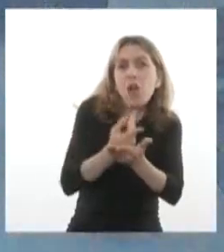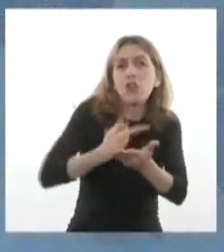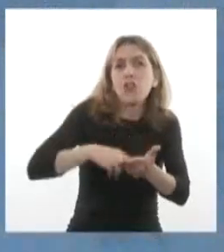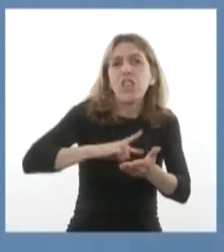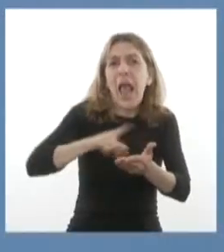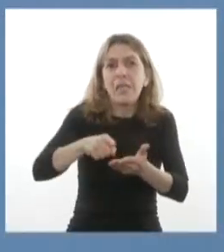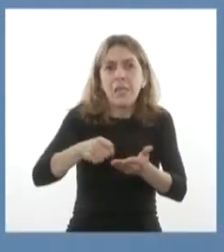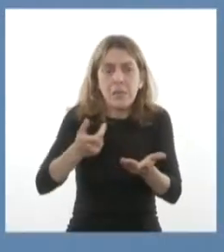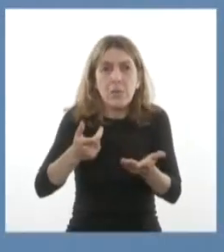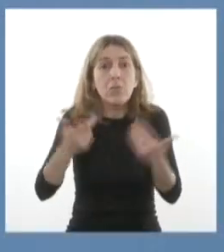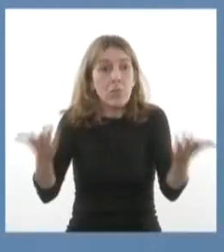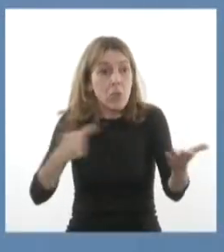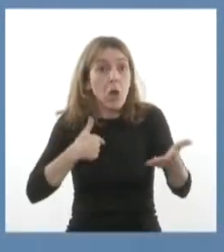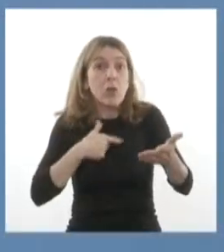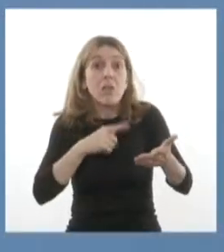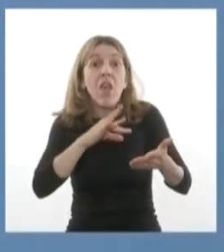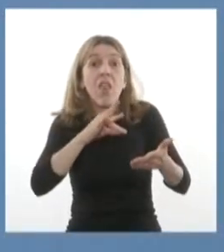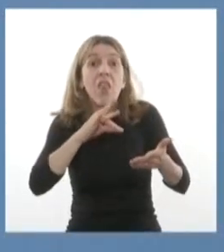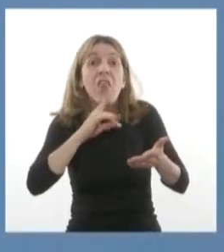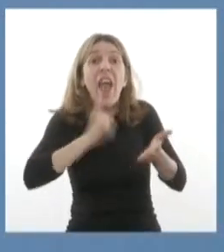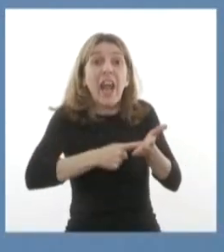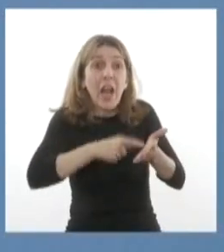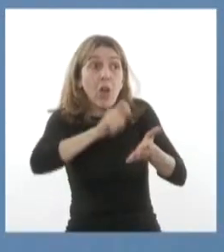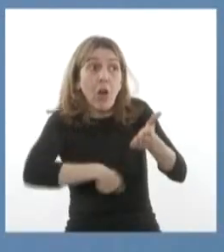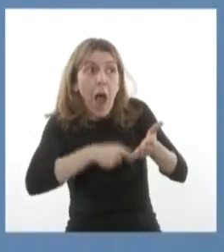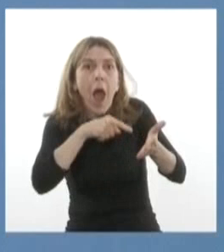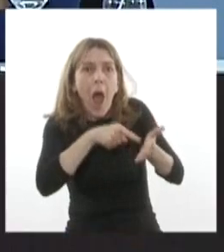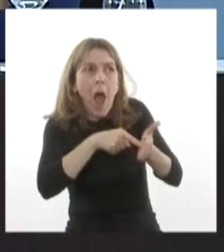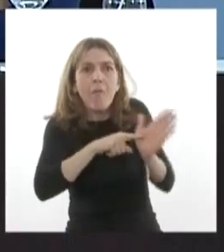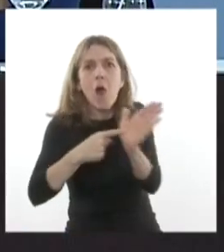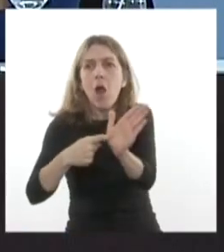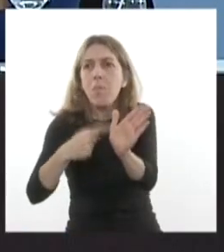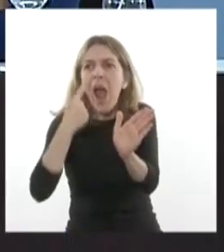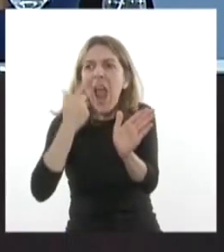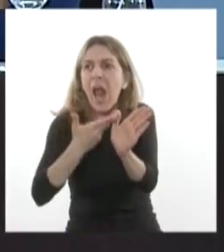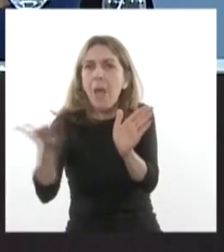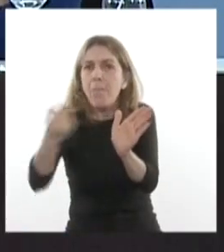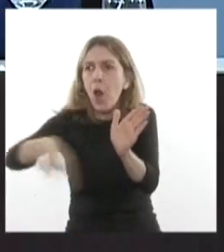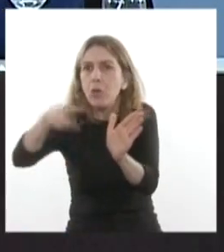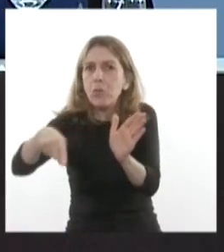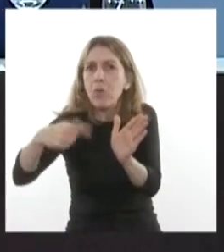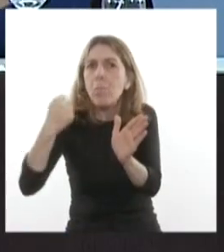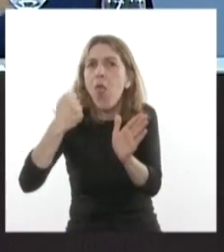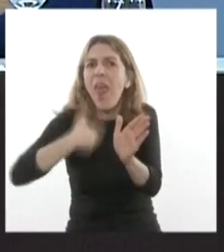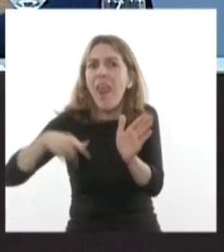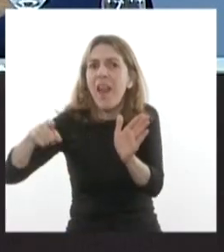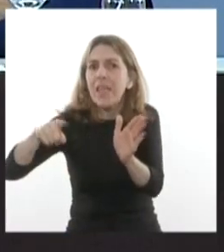un impulso para que los demás poderes del Estado se sumen. Y lo